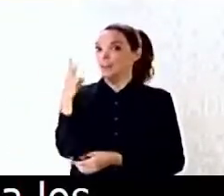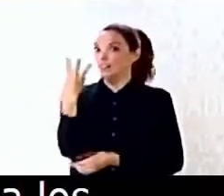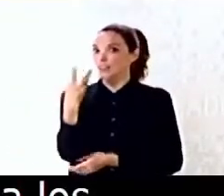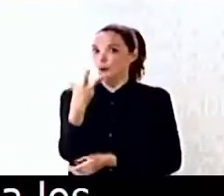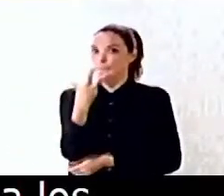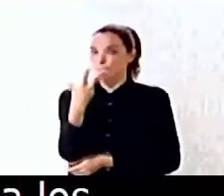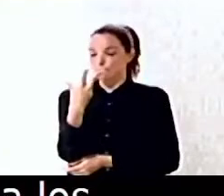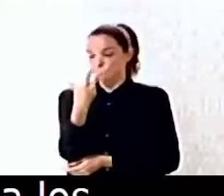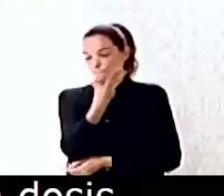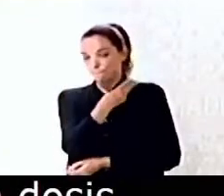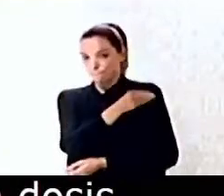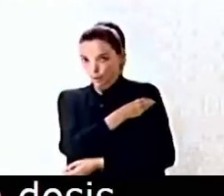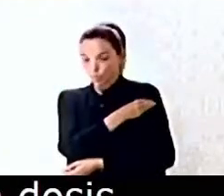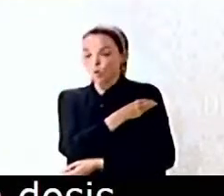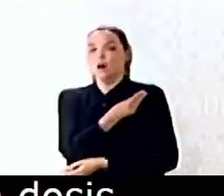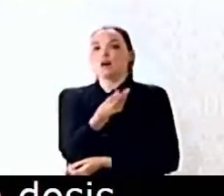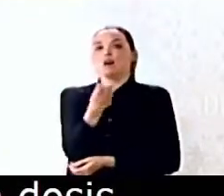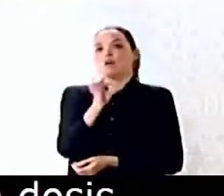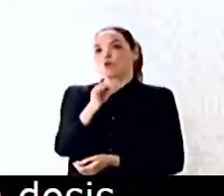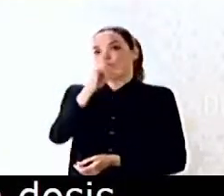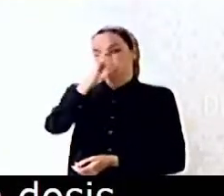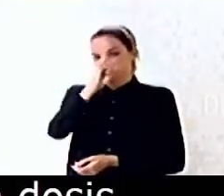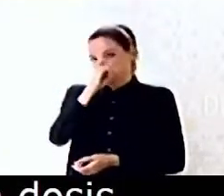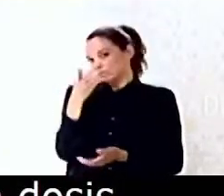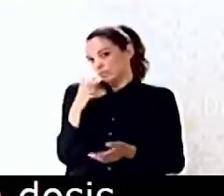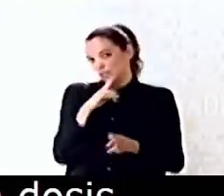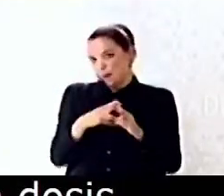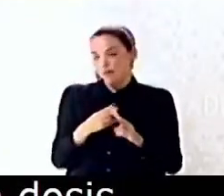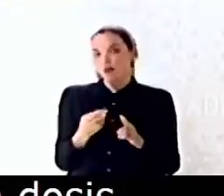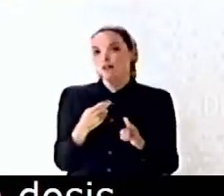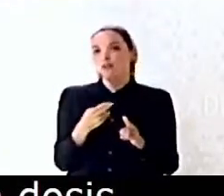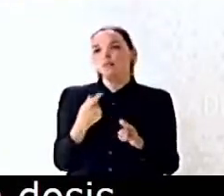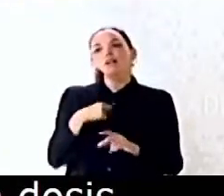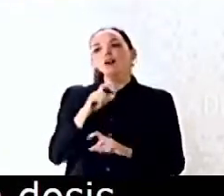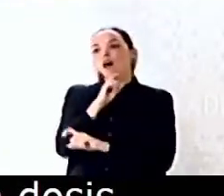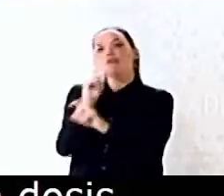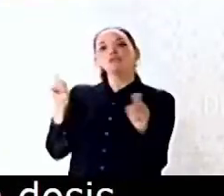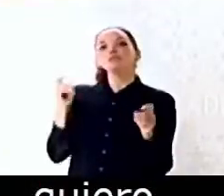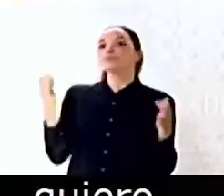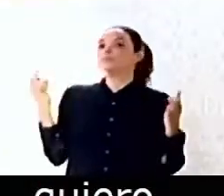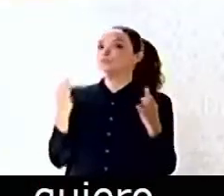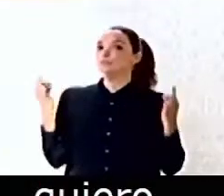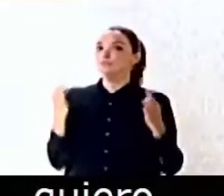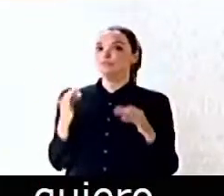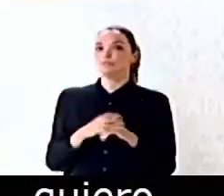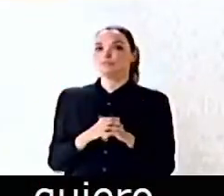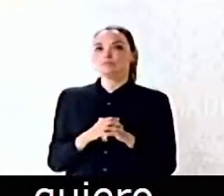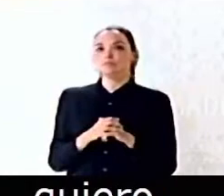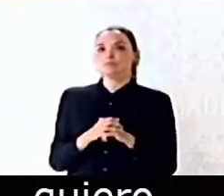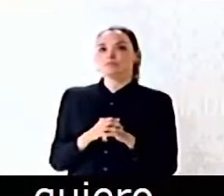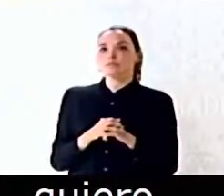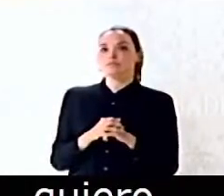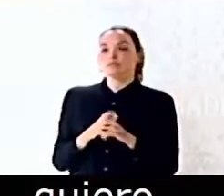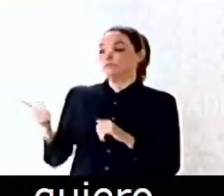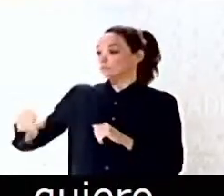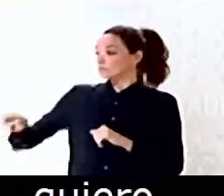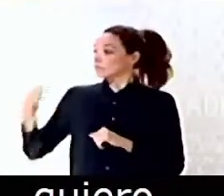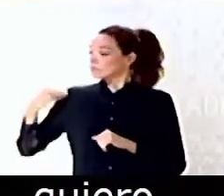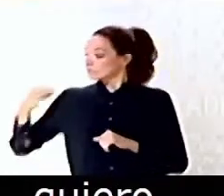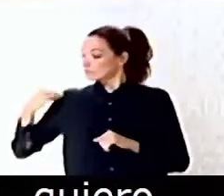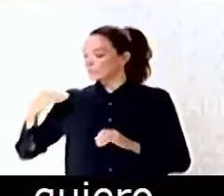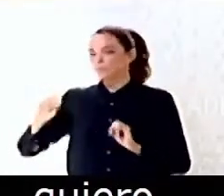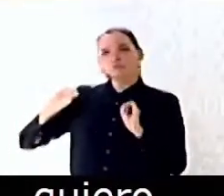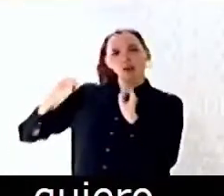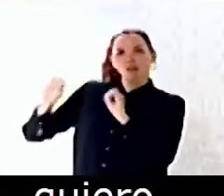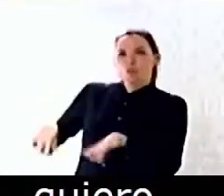de recuerdo, dosis booster, lo que quiero decirles es que no están abandonadas sus peticiones.